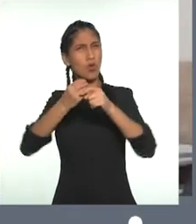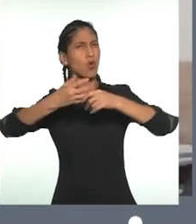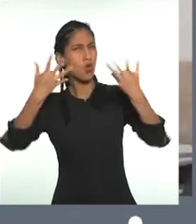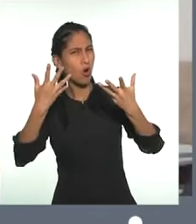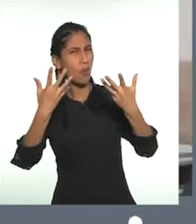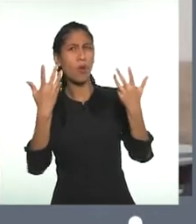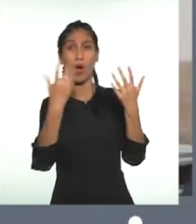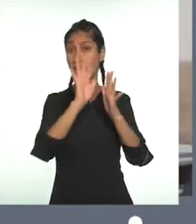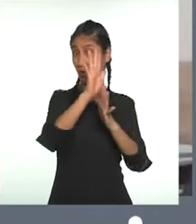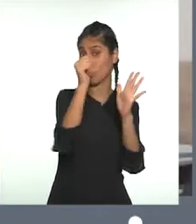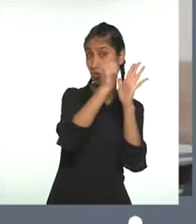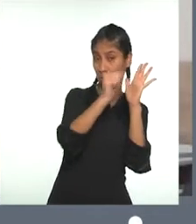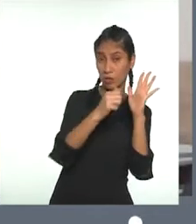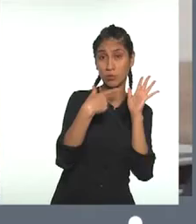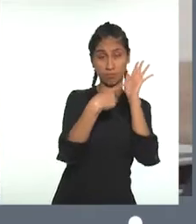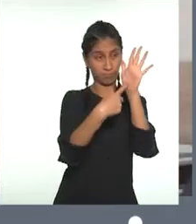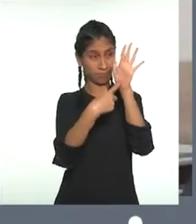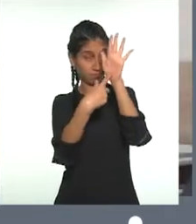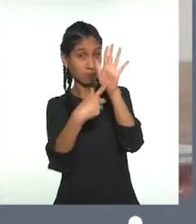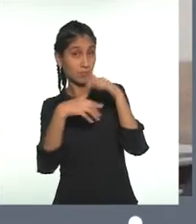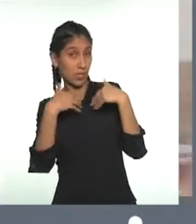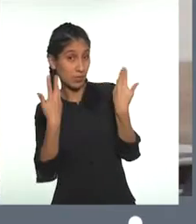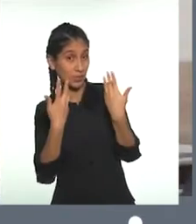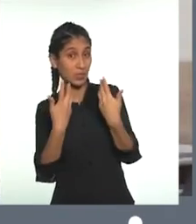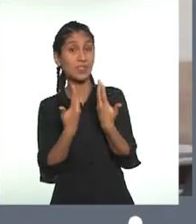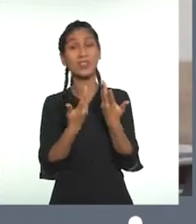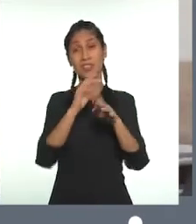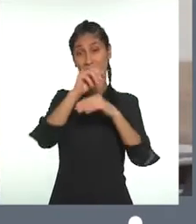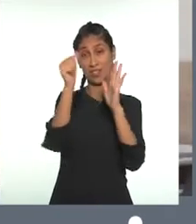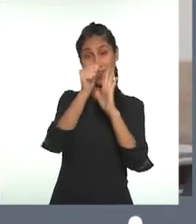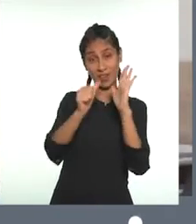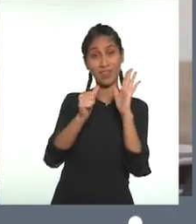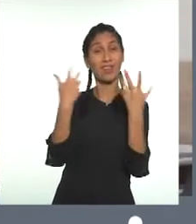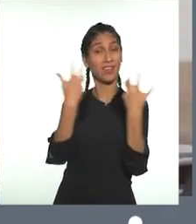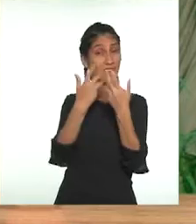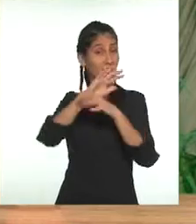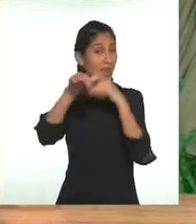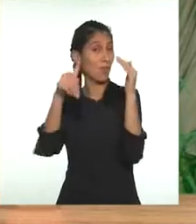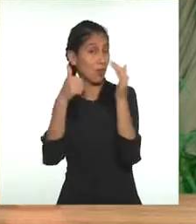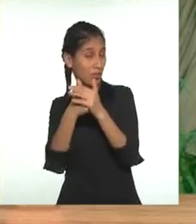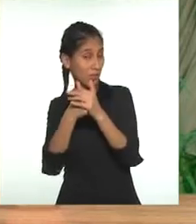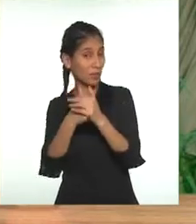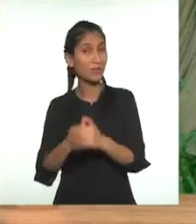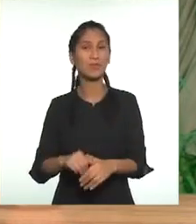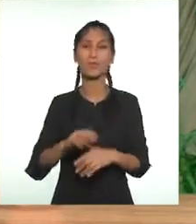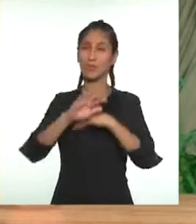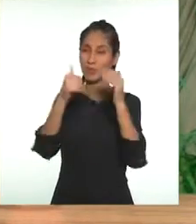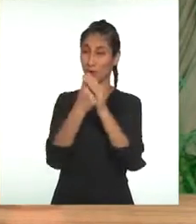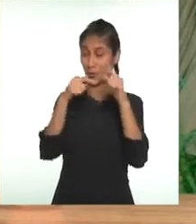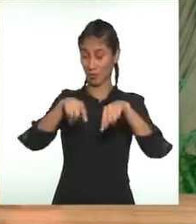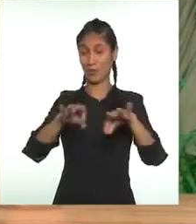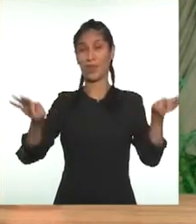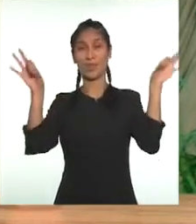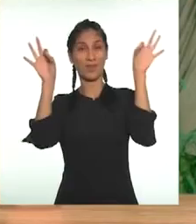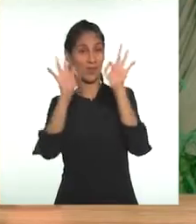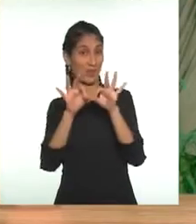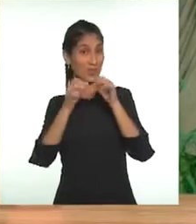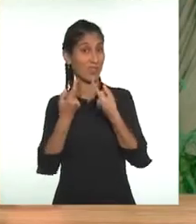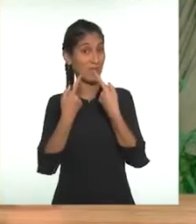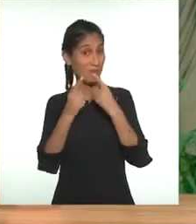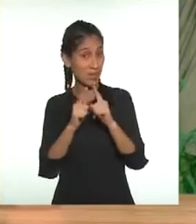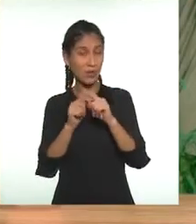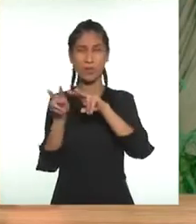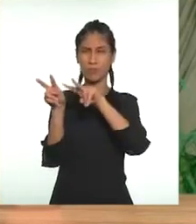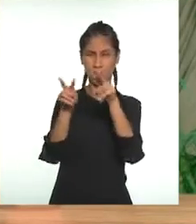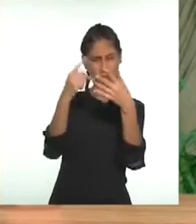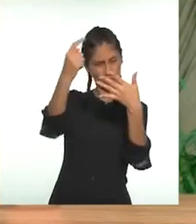El arte cumple esa función social y está al alcance de todas y de todos. Todo esto está muy interesante.